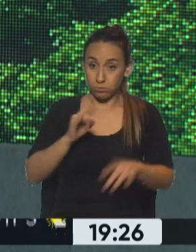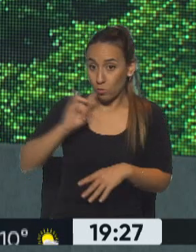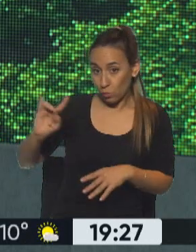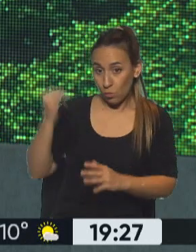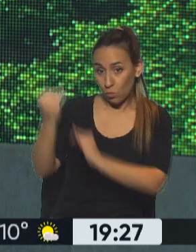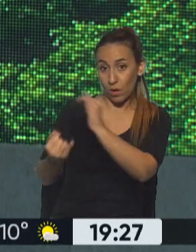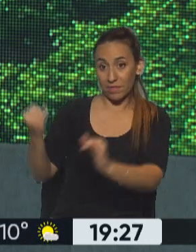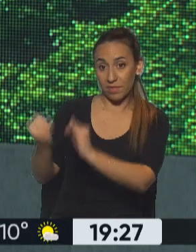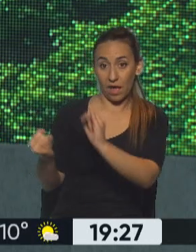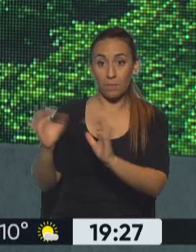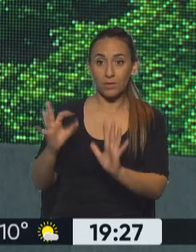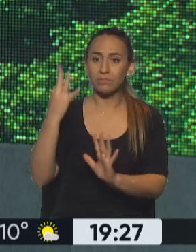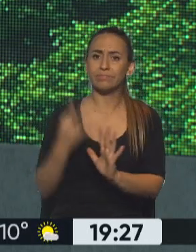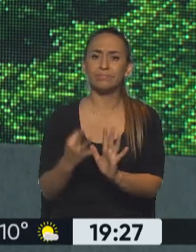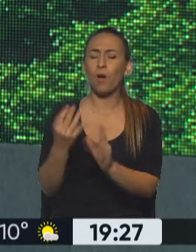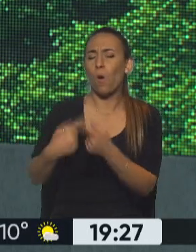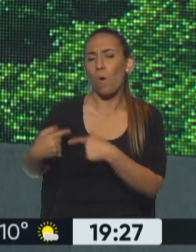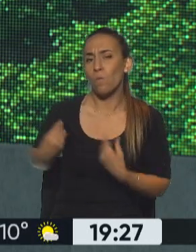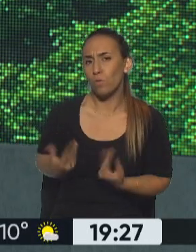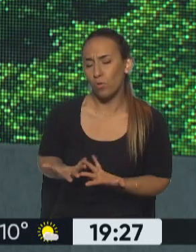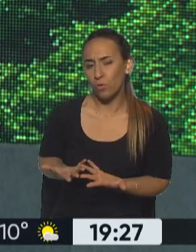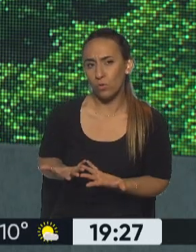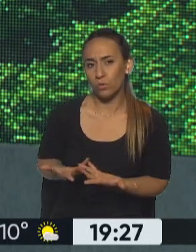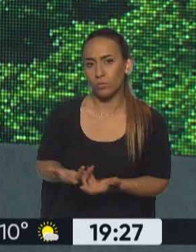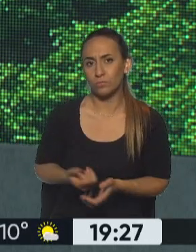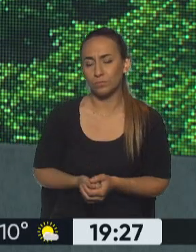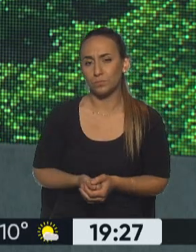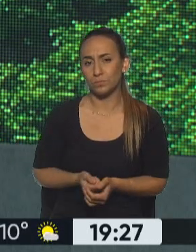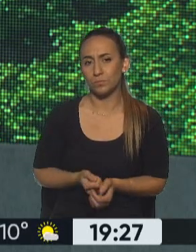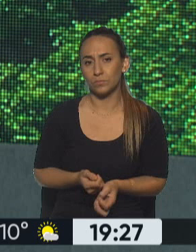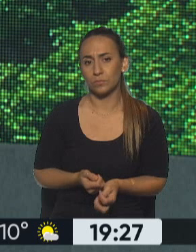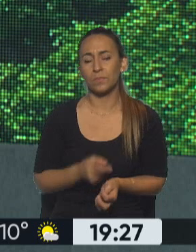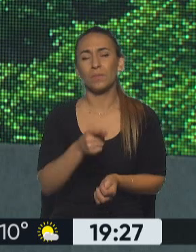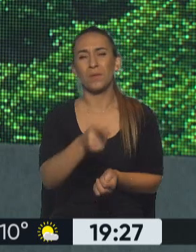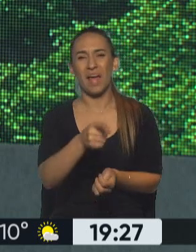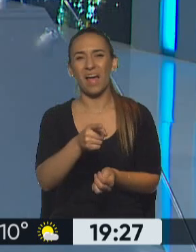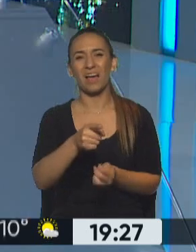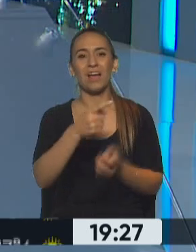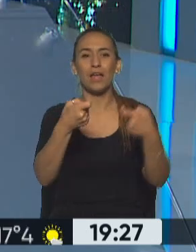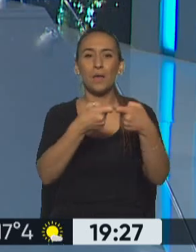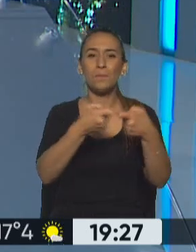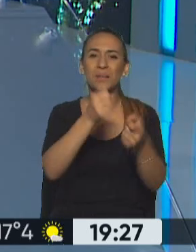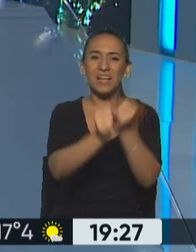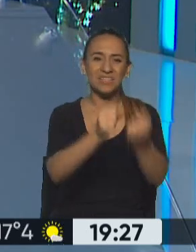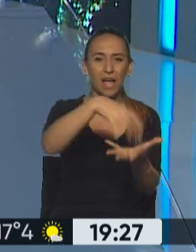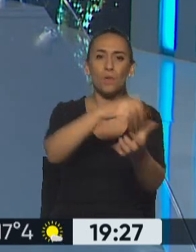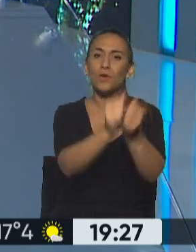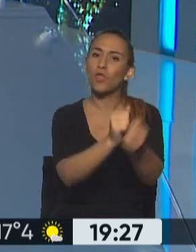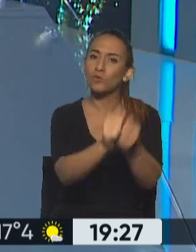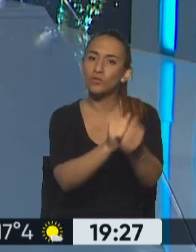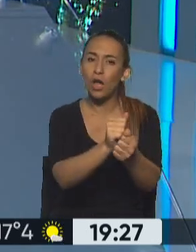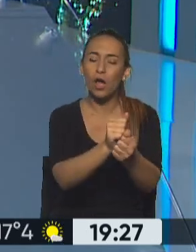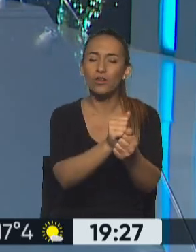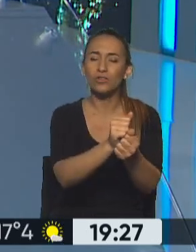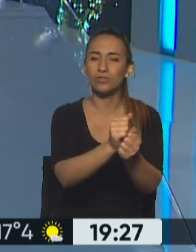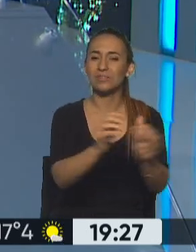Cómo es la historia de esta para los pequeños y medianos a propósito a partir del dólar